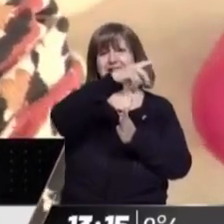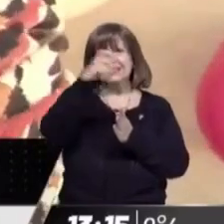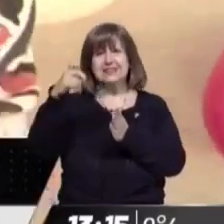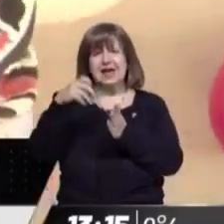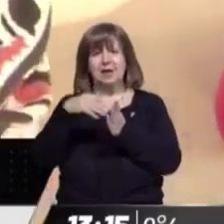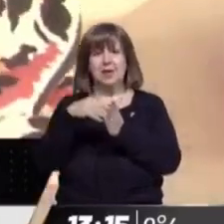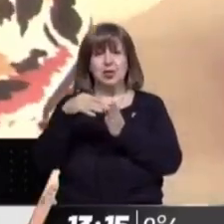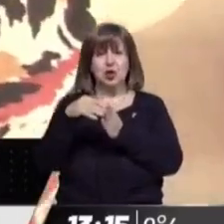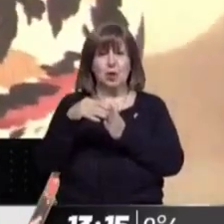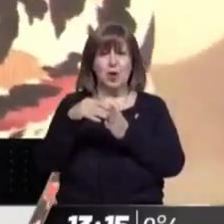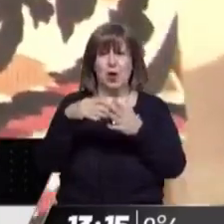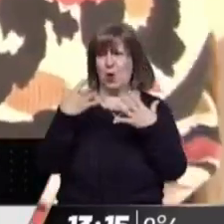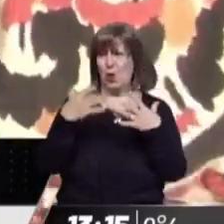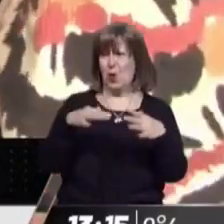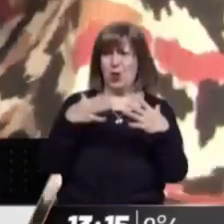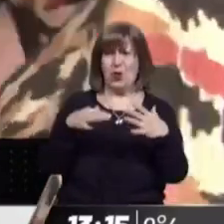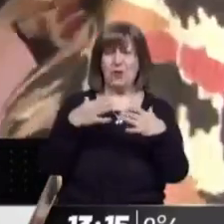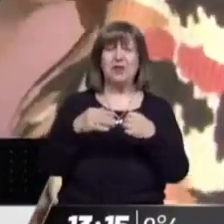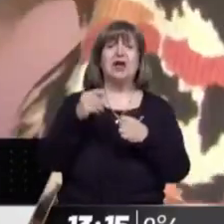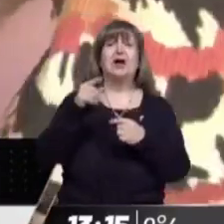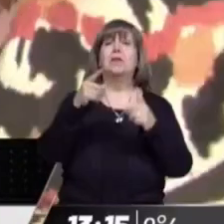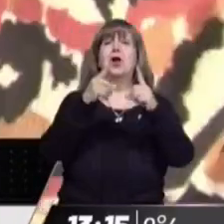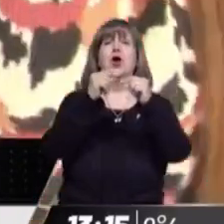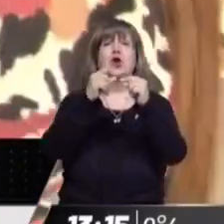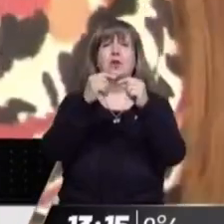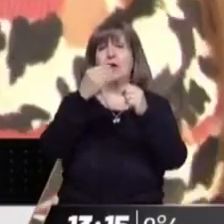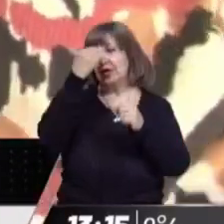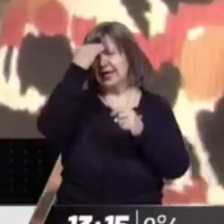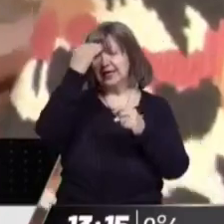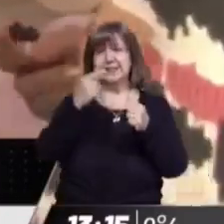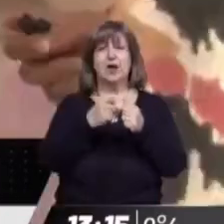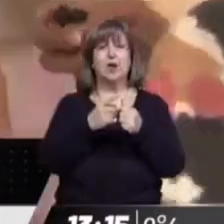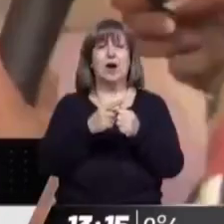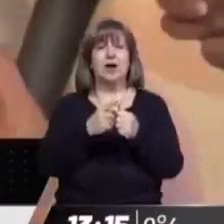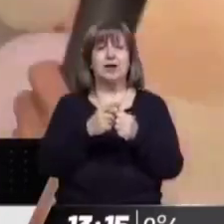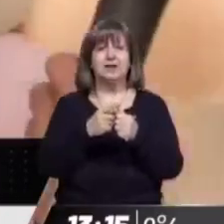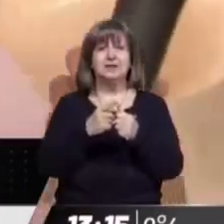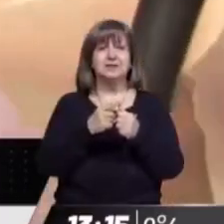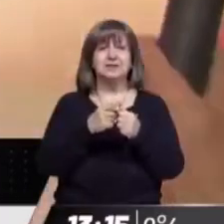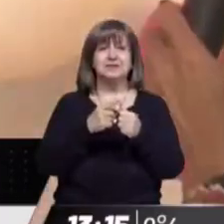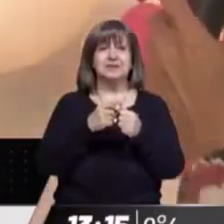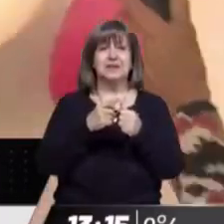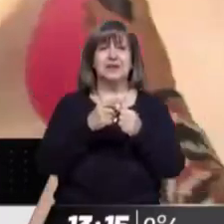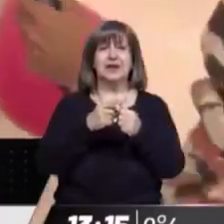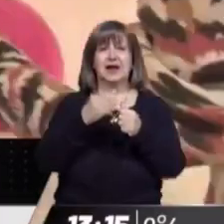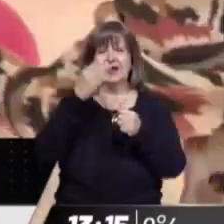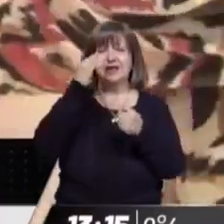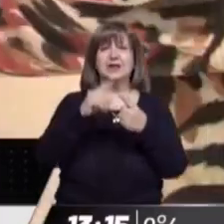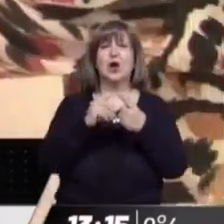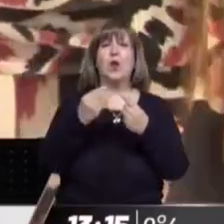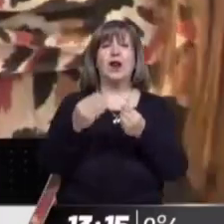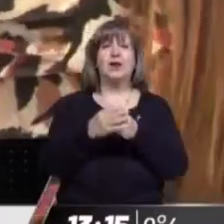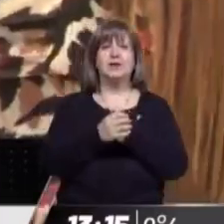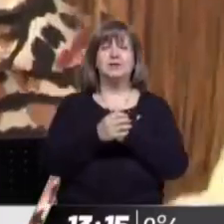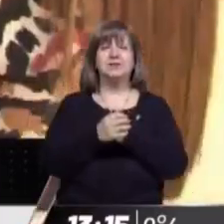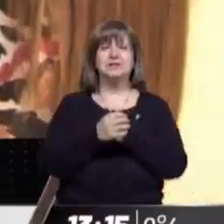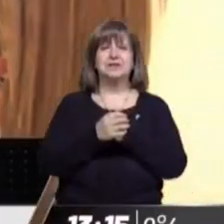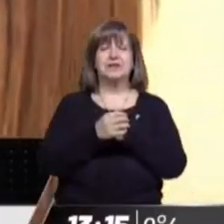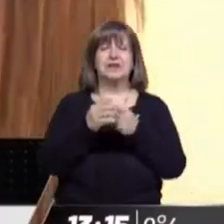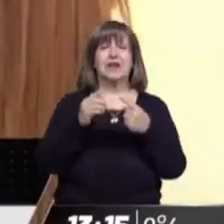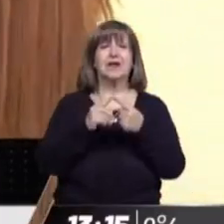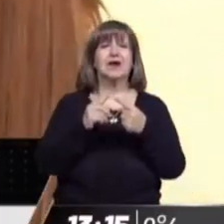Comprame cartón. Es un montón. ¿Qué números fueron los elegidos? ¿Cuáles fueron los del cartón ganador?